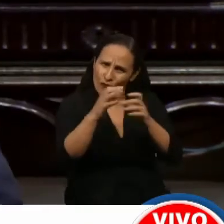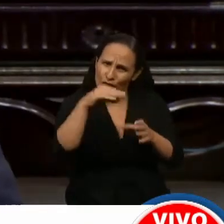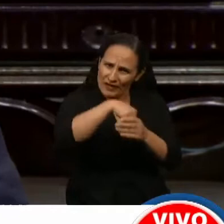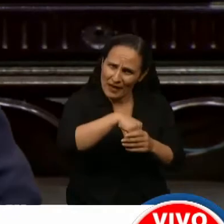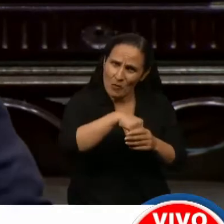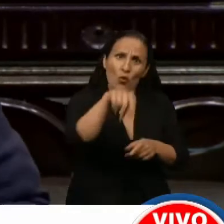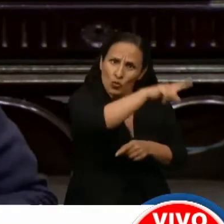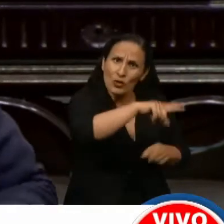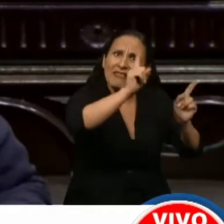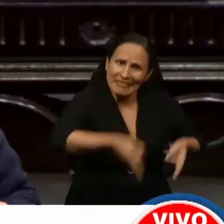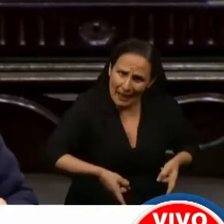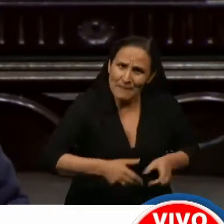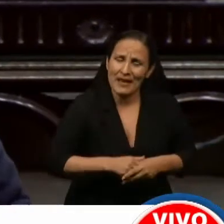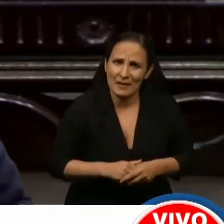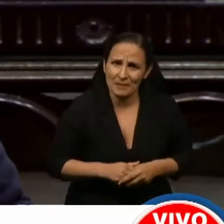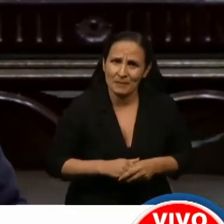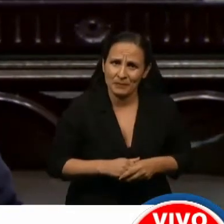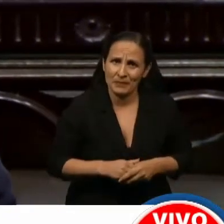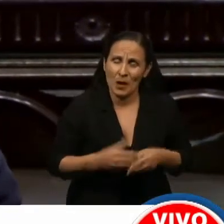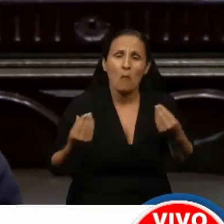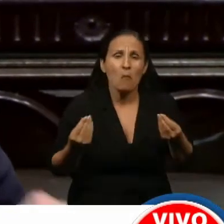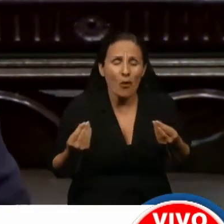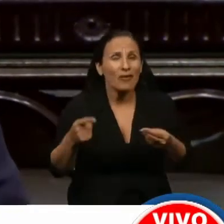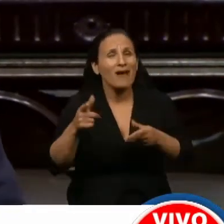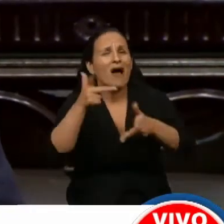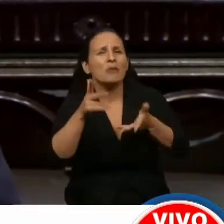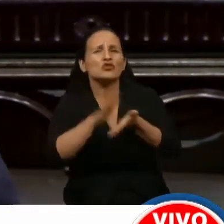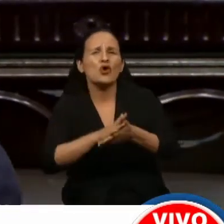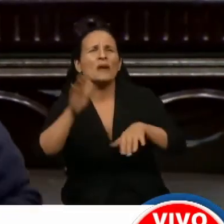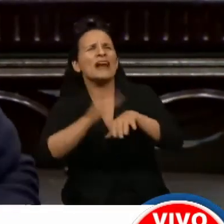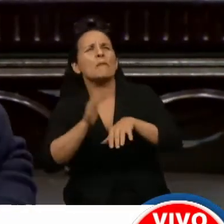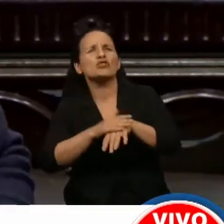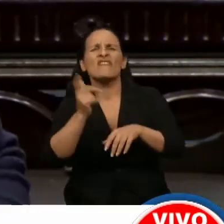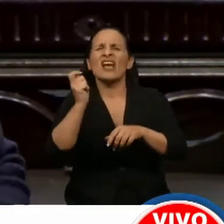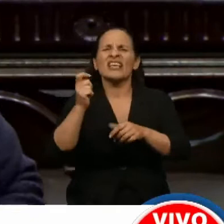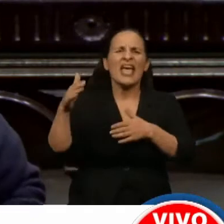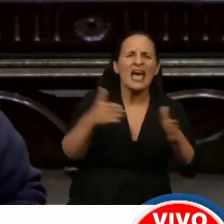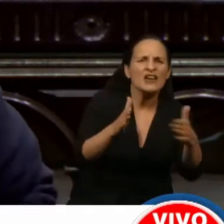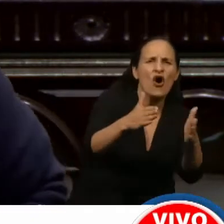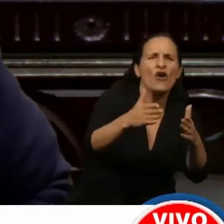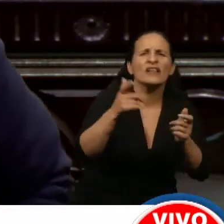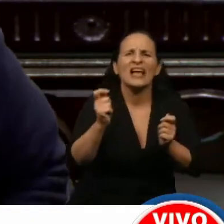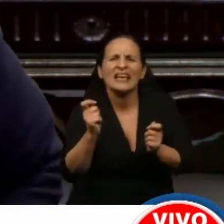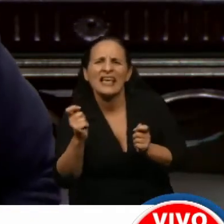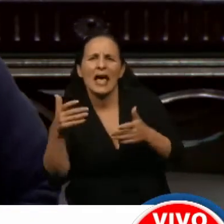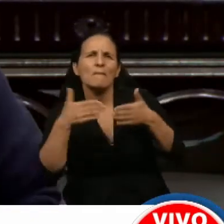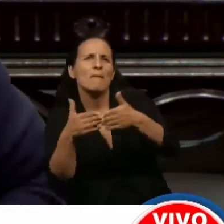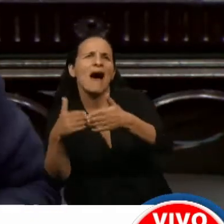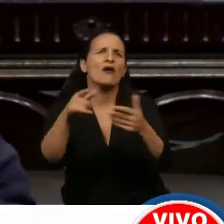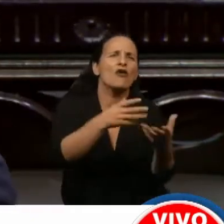que cuando uno mira y habla de responsabilidades, ¿dónde está el piloto? Por ejemplo,